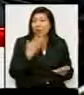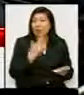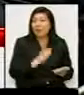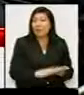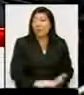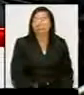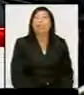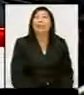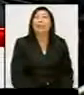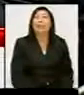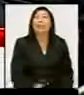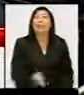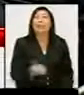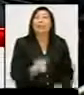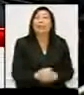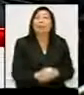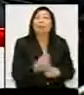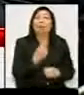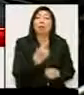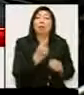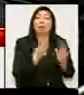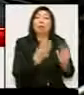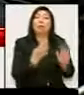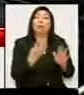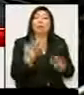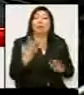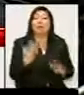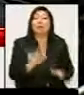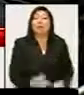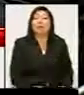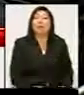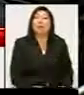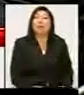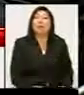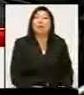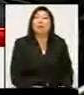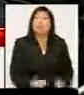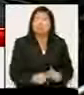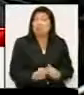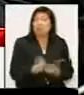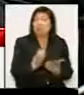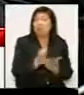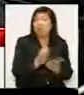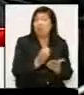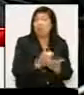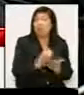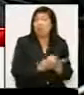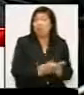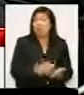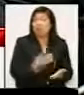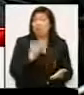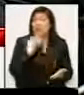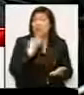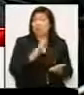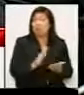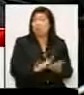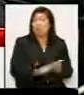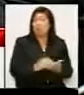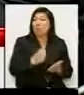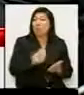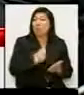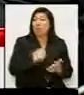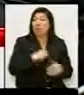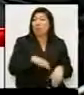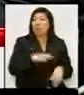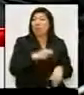Si estamos hablando que desde el año 1995 nacen unos contratos que son ilegales por su propia